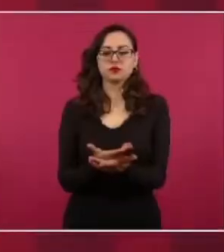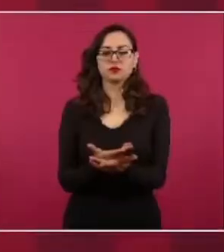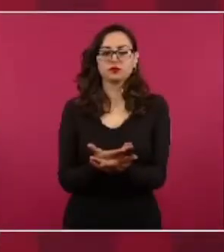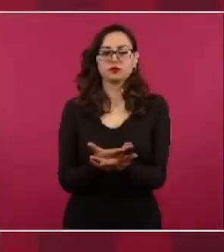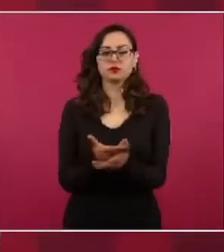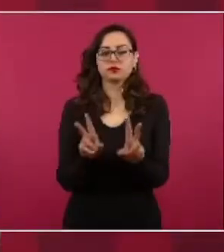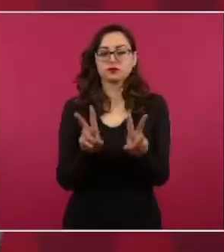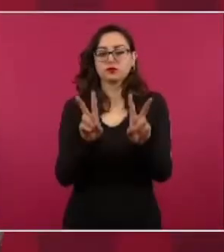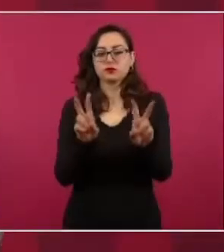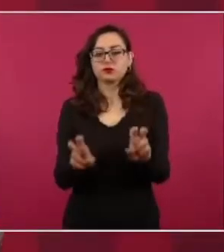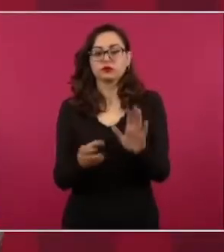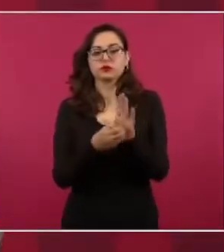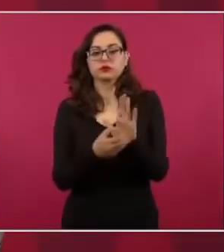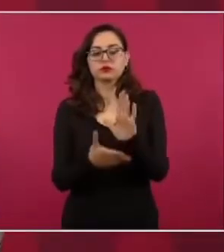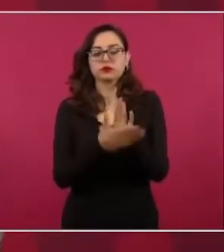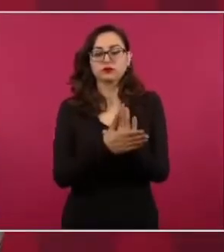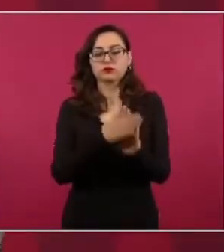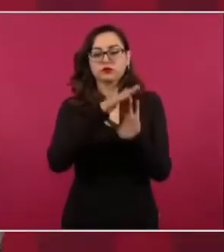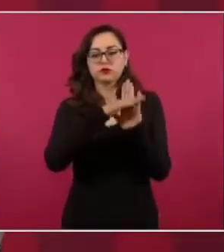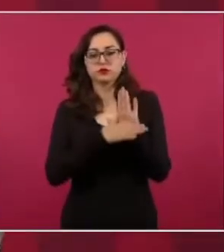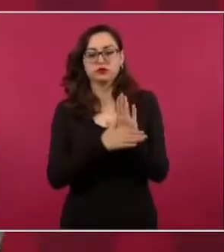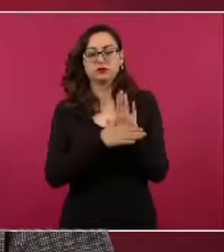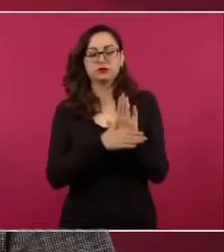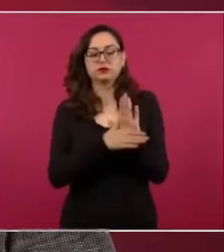al registro de